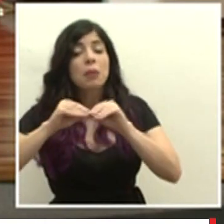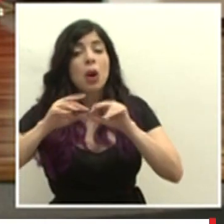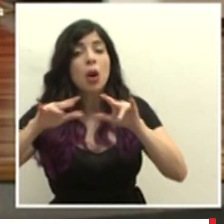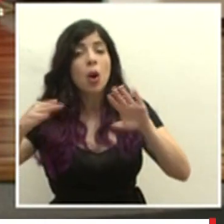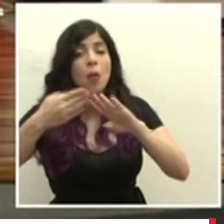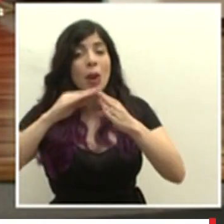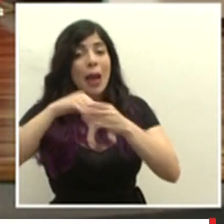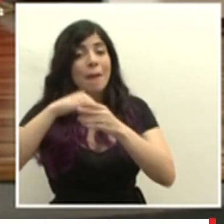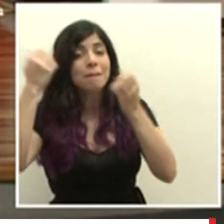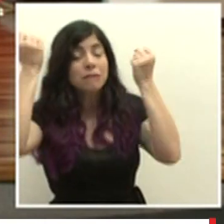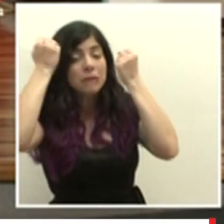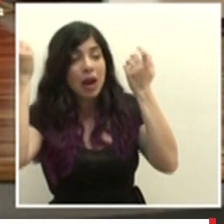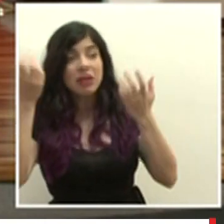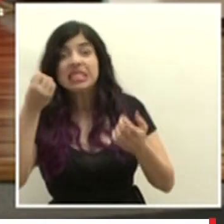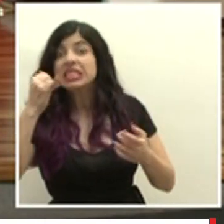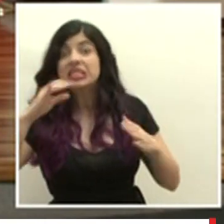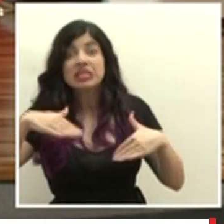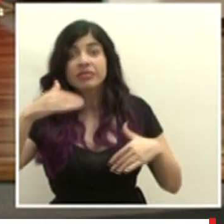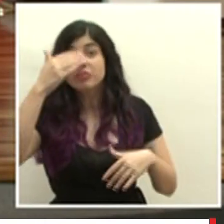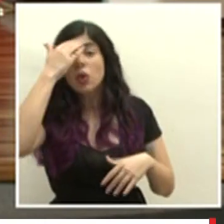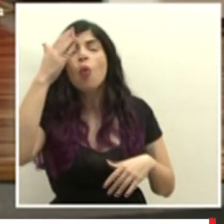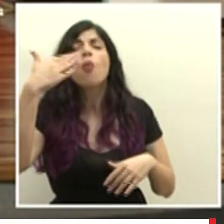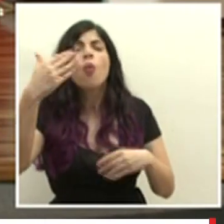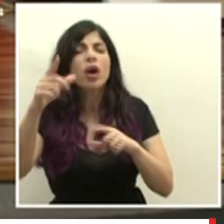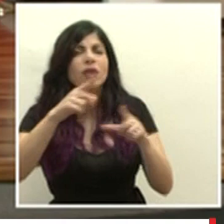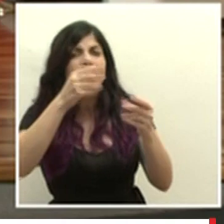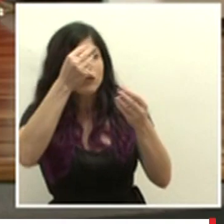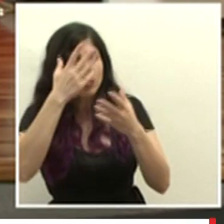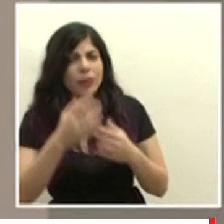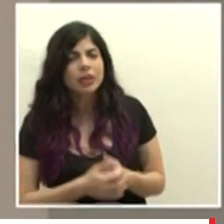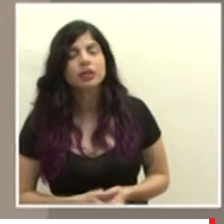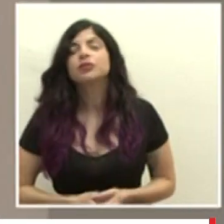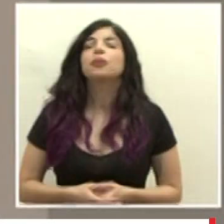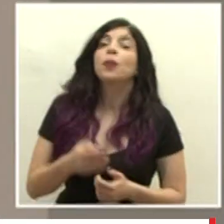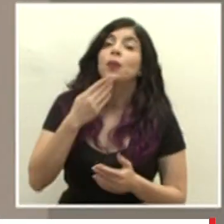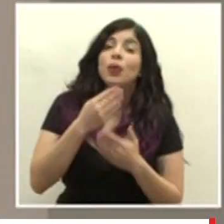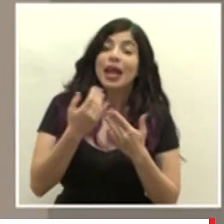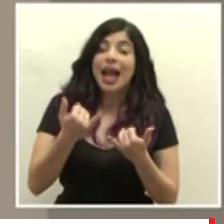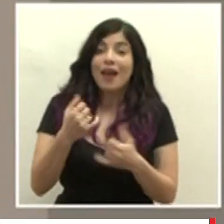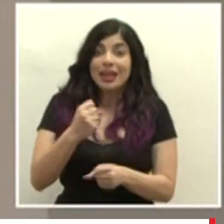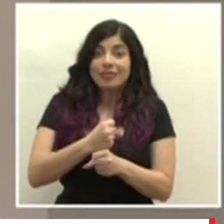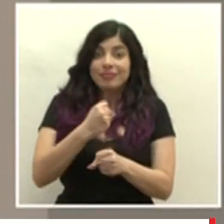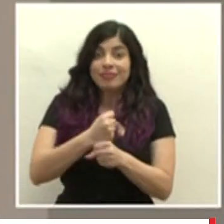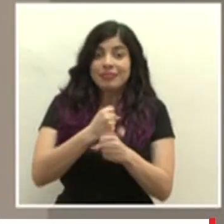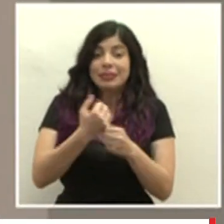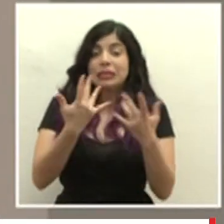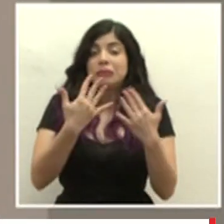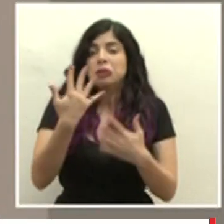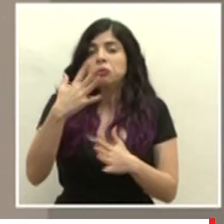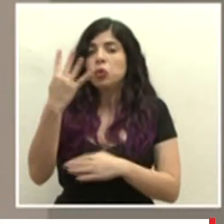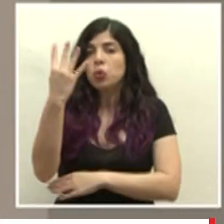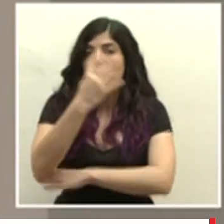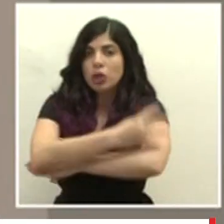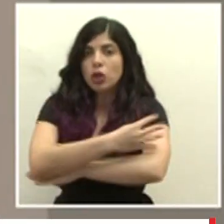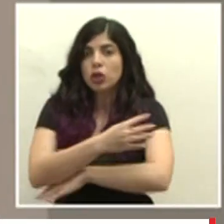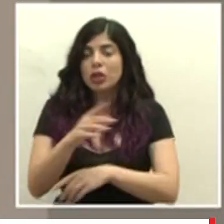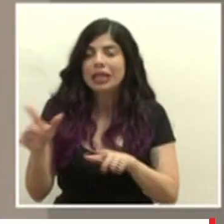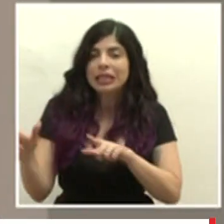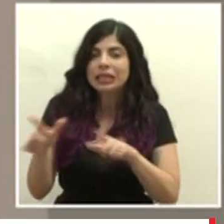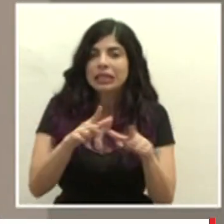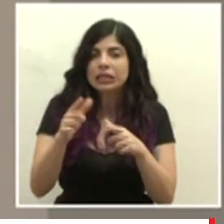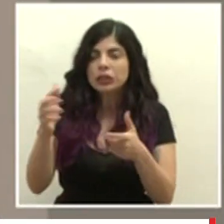Pavas? Y si aún no, ¿cuándo tendrían datos? Bueno, este operativo esperamos en máximo 4 días tener todas las